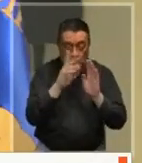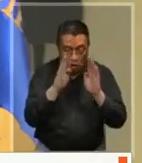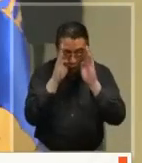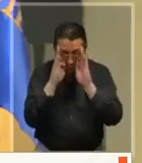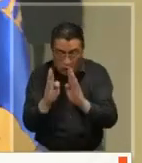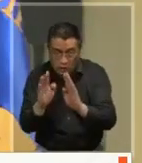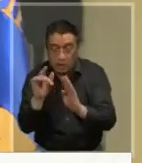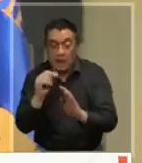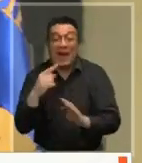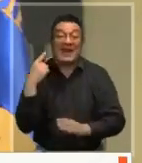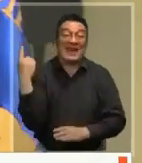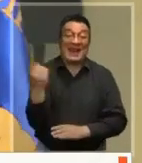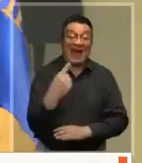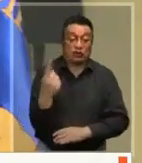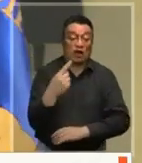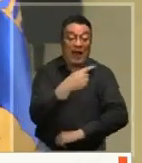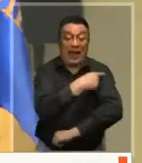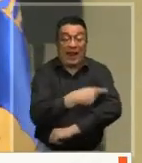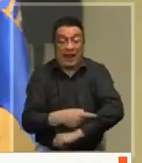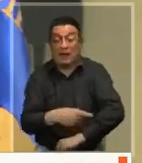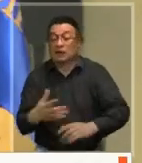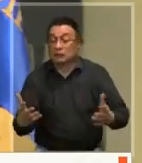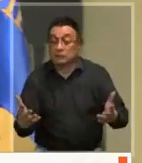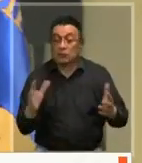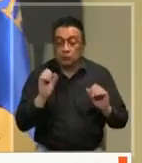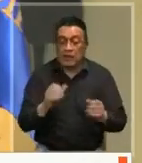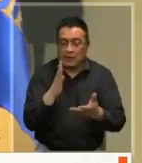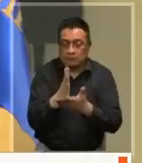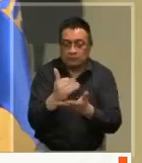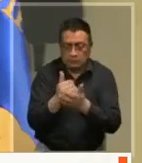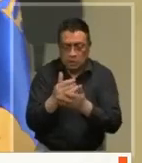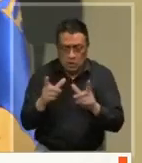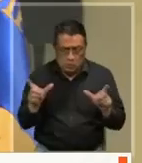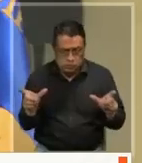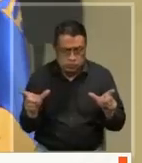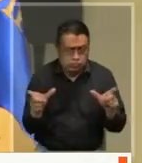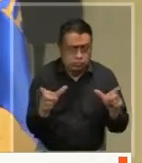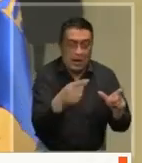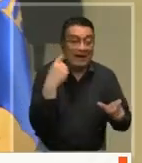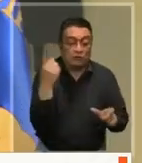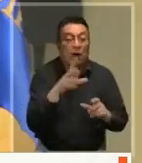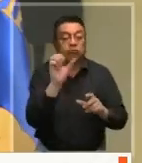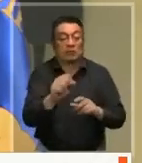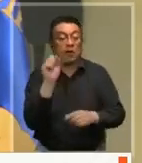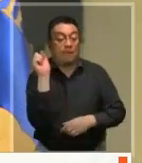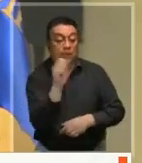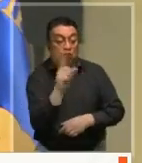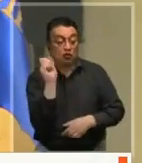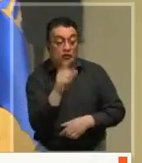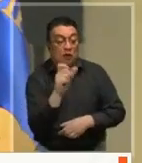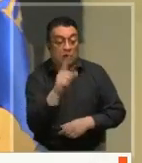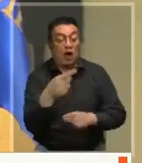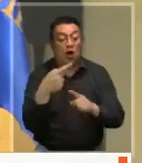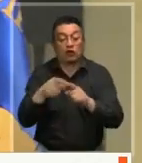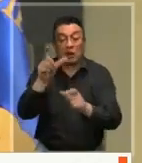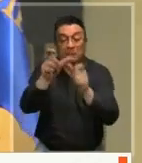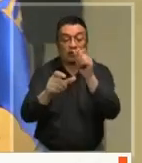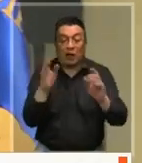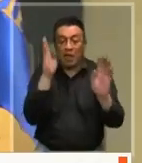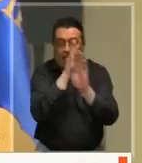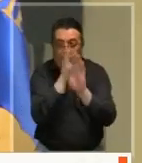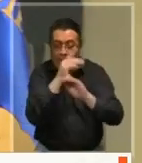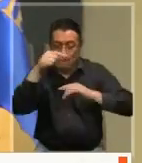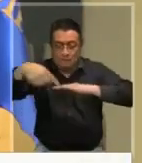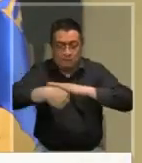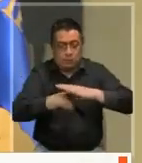pero nacional. La posibilidad, por ejemplo, de hacer una operación rastrillo a nivel nacional para expulsar a los extranjeros irregulares que están